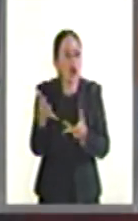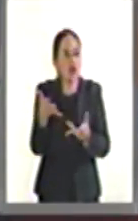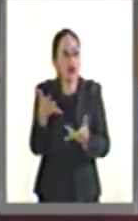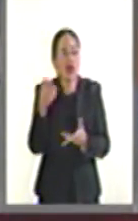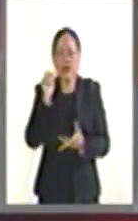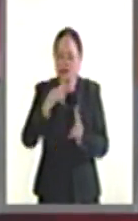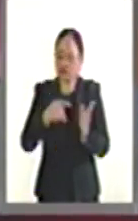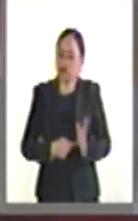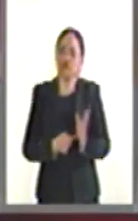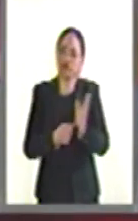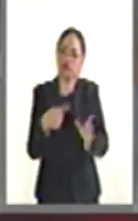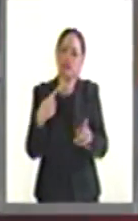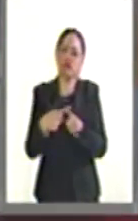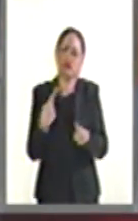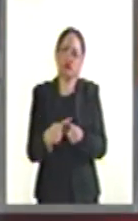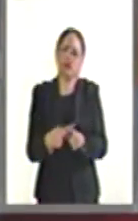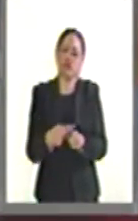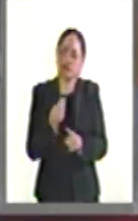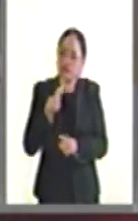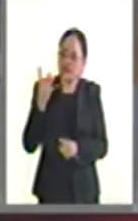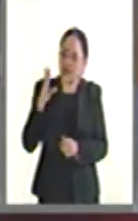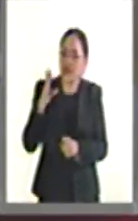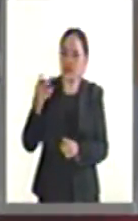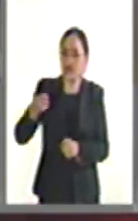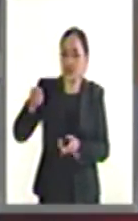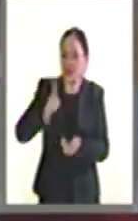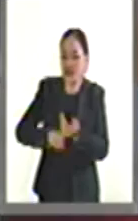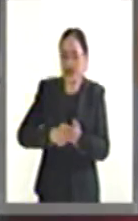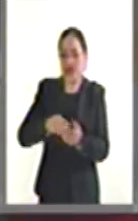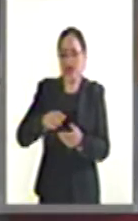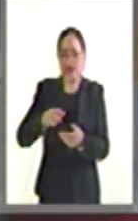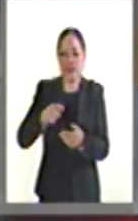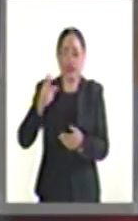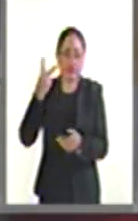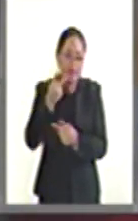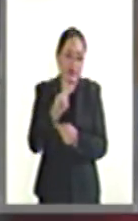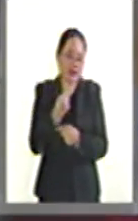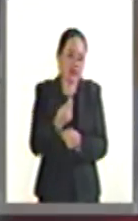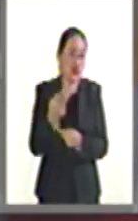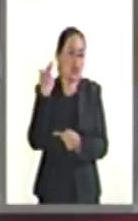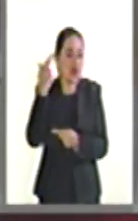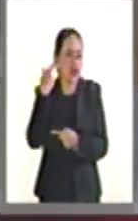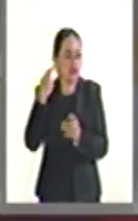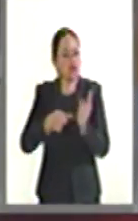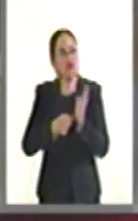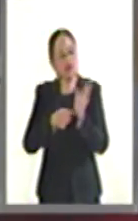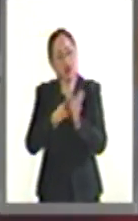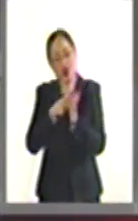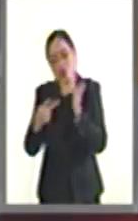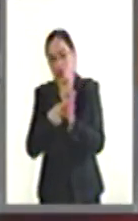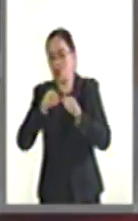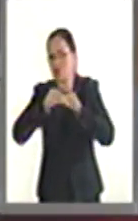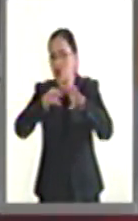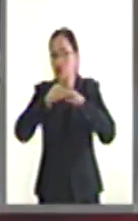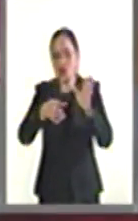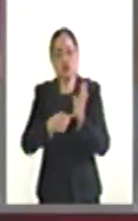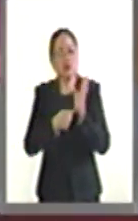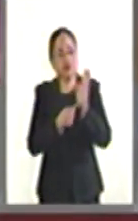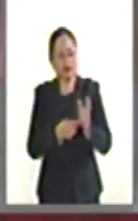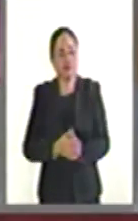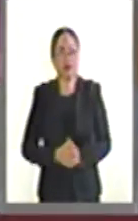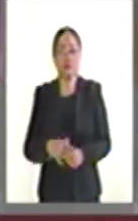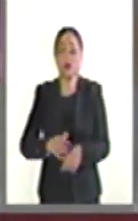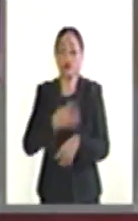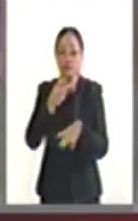dieron a conocer varios medios de comunicación. En este sentido, vale la pena